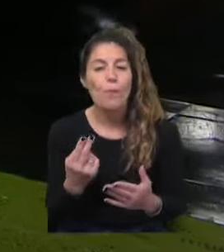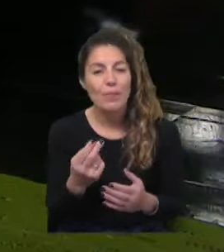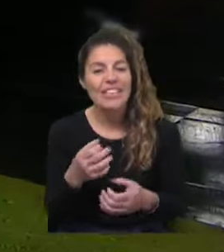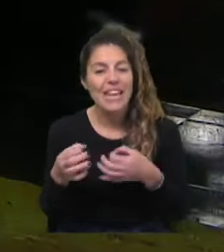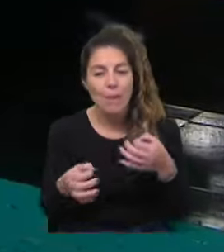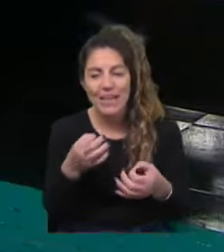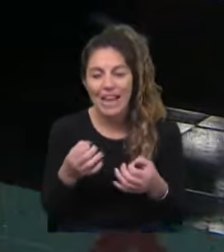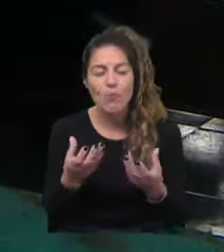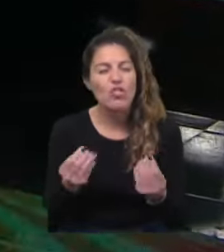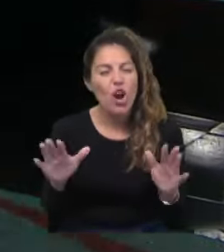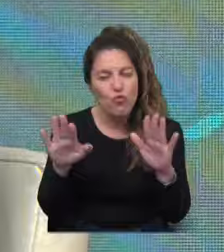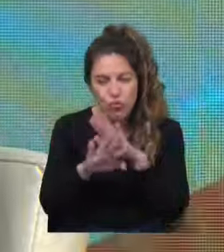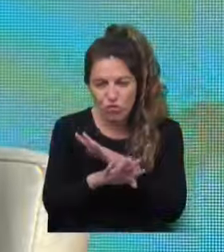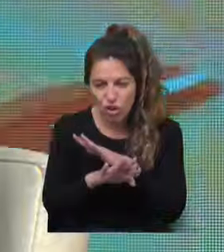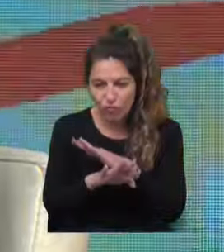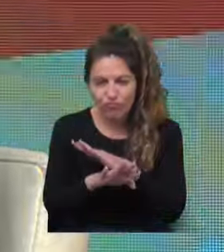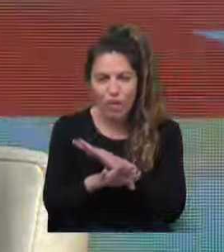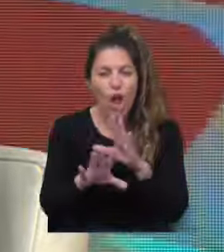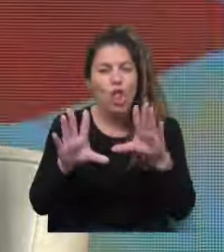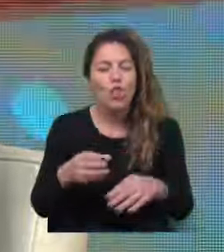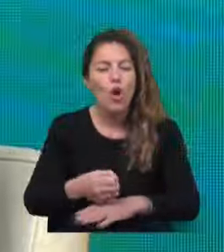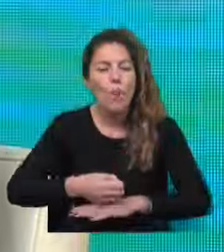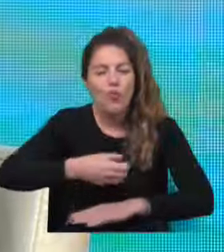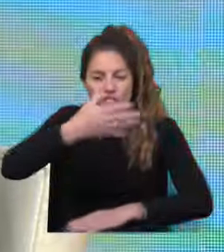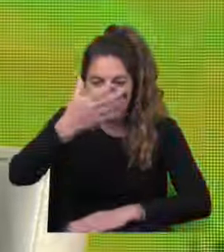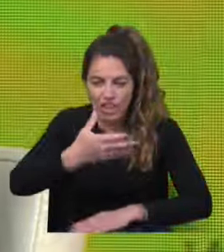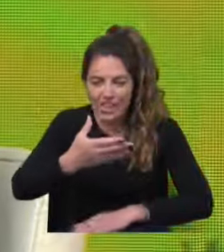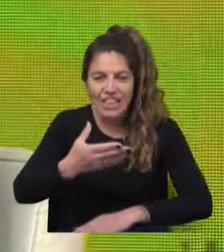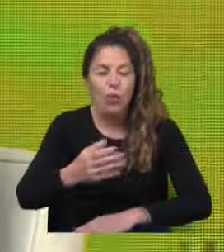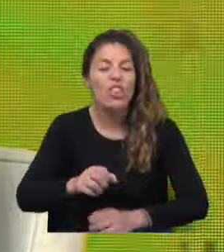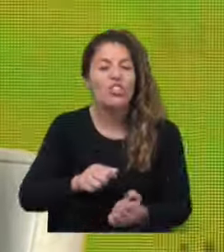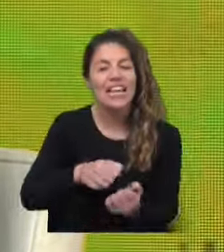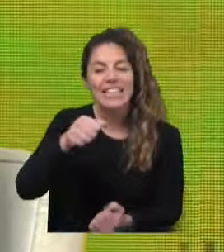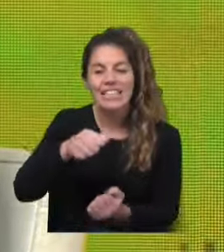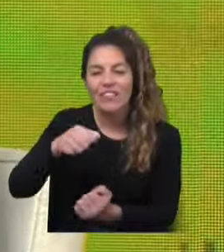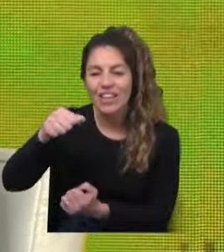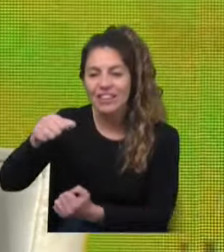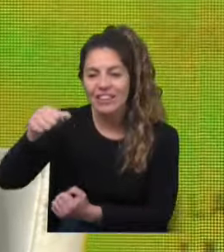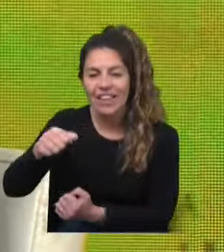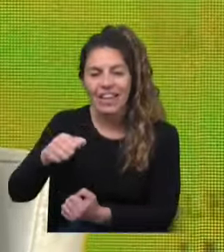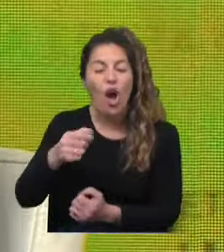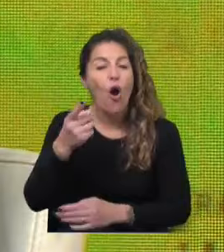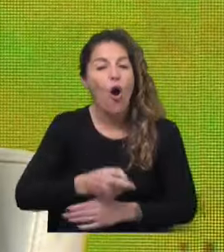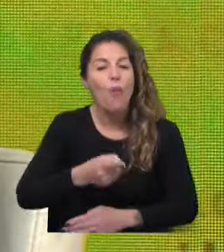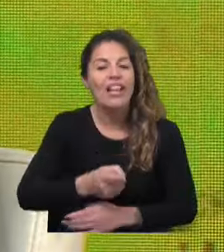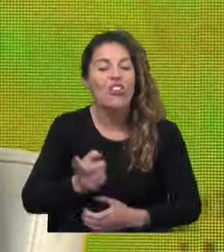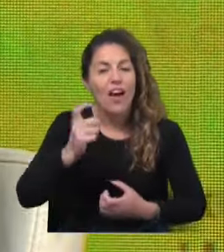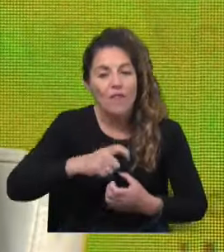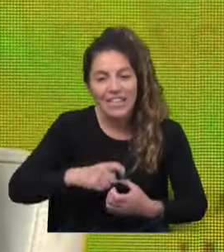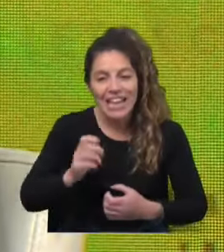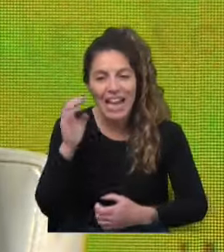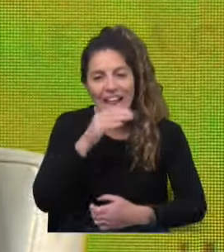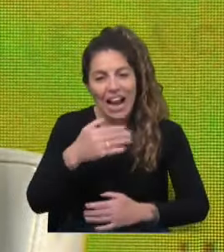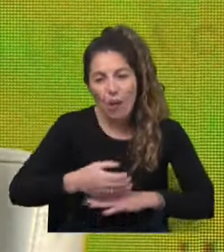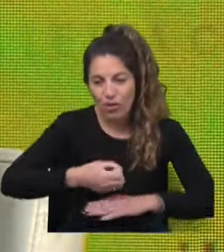hay mucha confusión. Todos los profesionales, una vez que se reciben, están obligados a afiliarse a la Caja